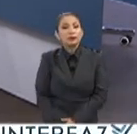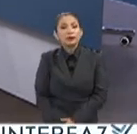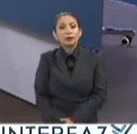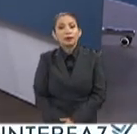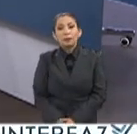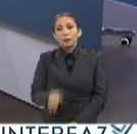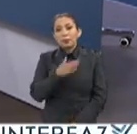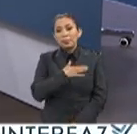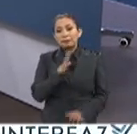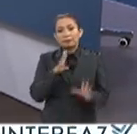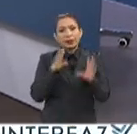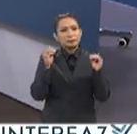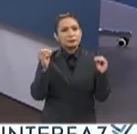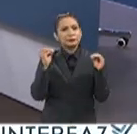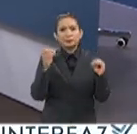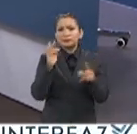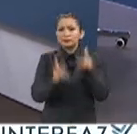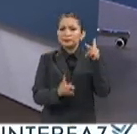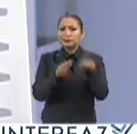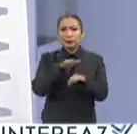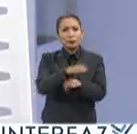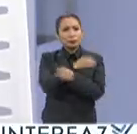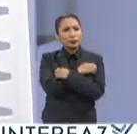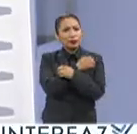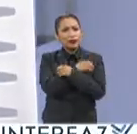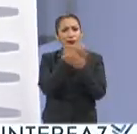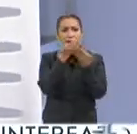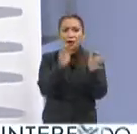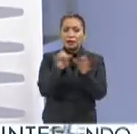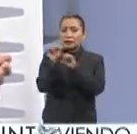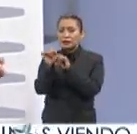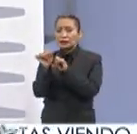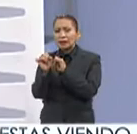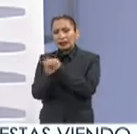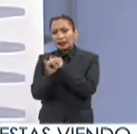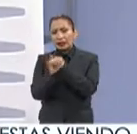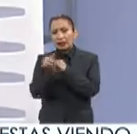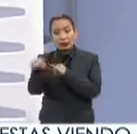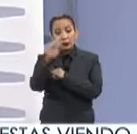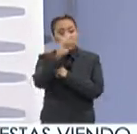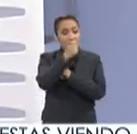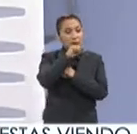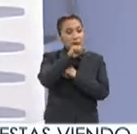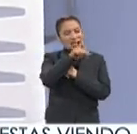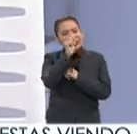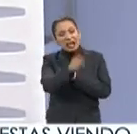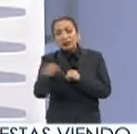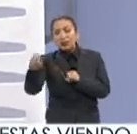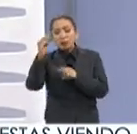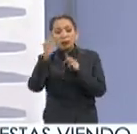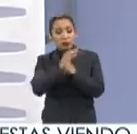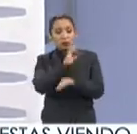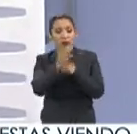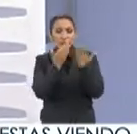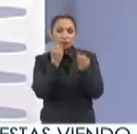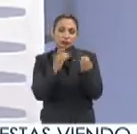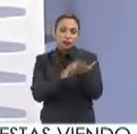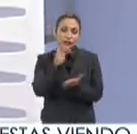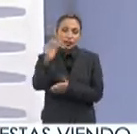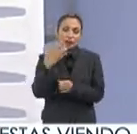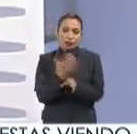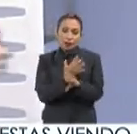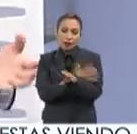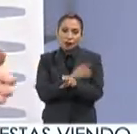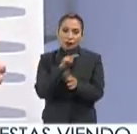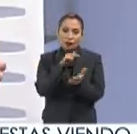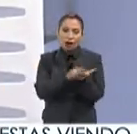Bueno. Creo que hay muchísimo que hablar, doctor, sobre la educación abierta y a distancia, no solo en la UNAM, sino este fenómeno mundial. Le agradecemos muchísimo que haya estado con